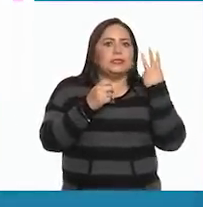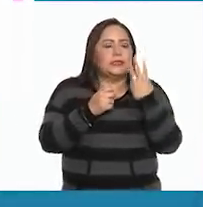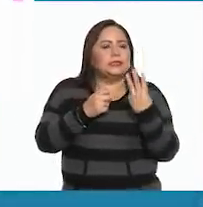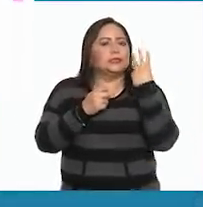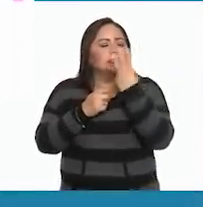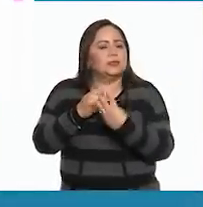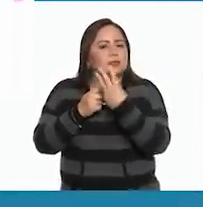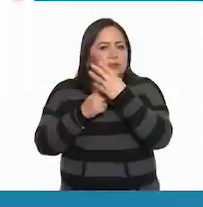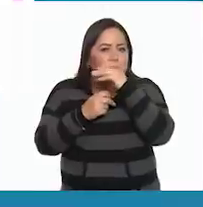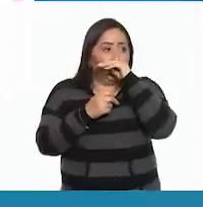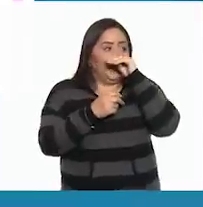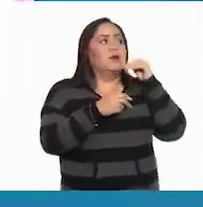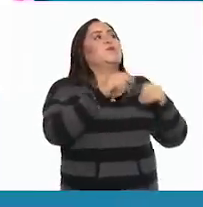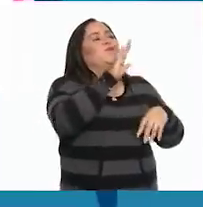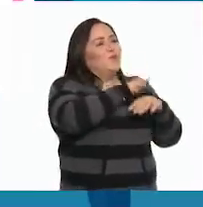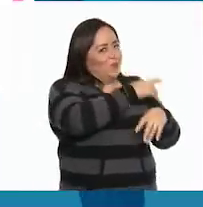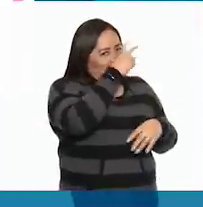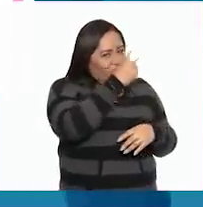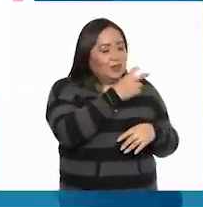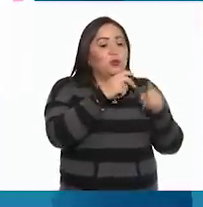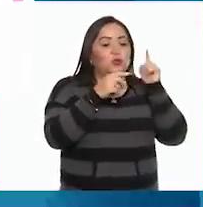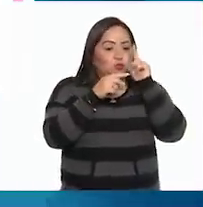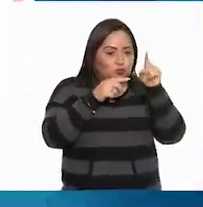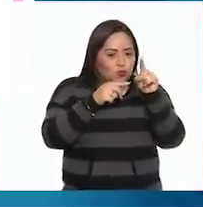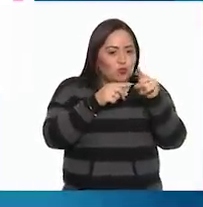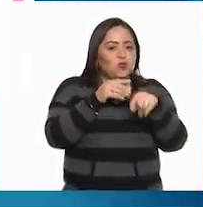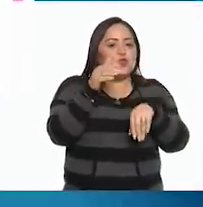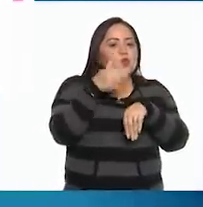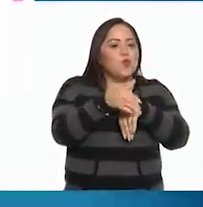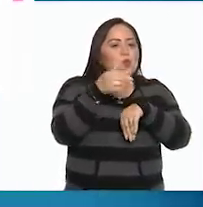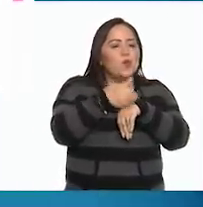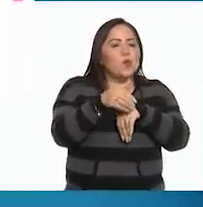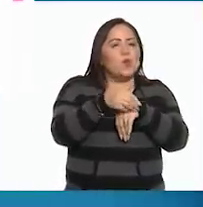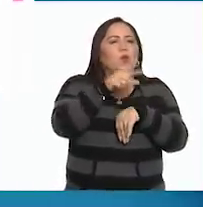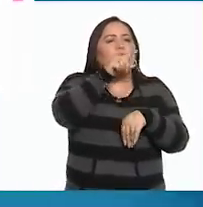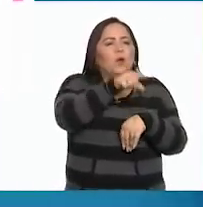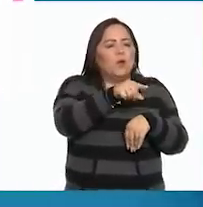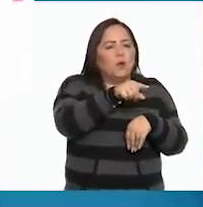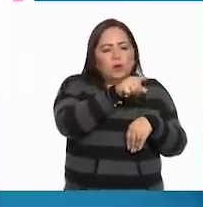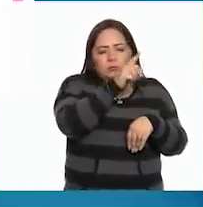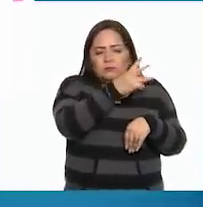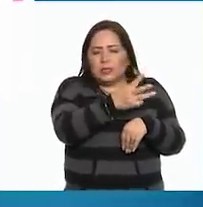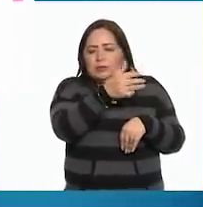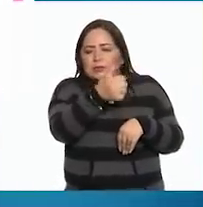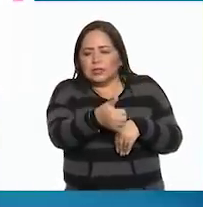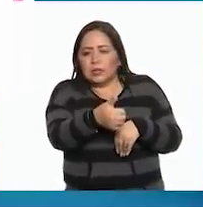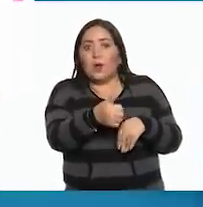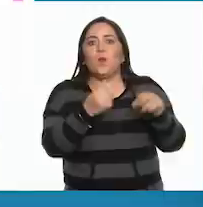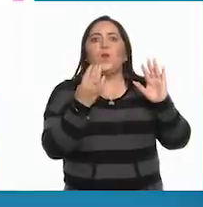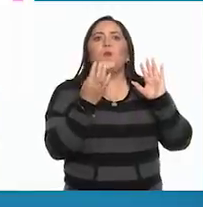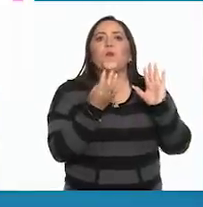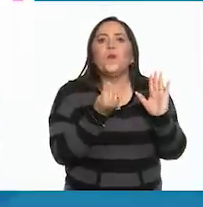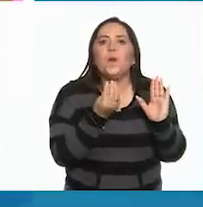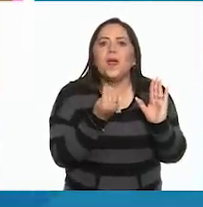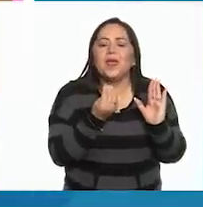3. Por lo tanto, a usted le tocó la butaca señalada con el número